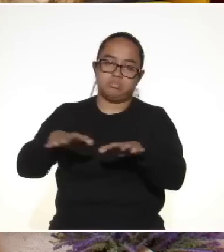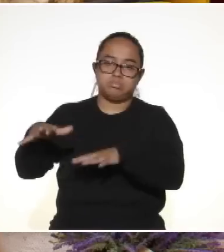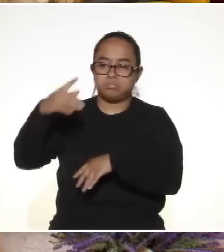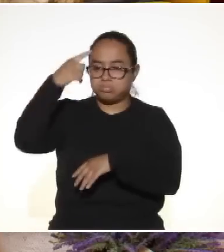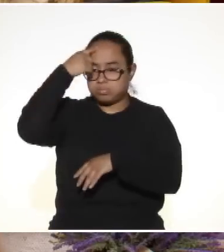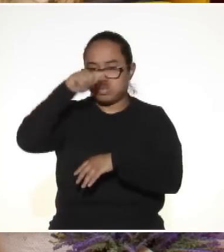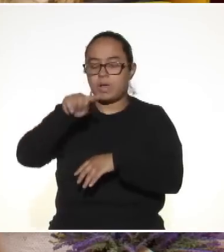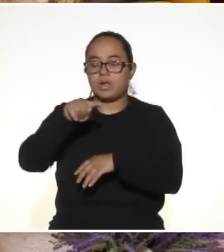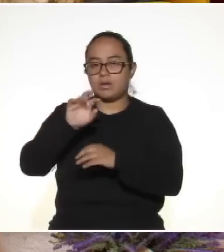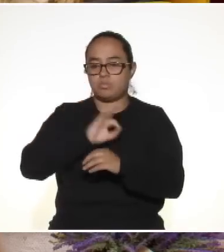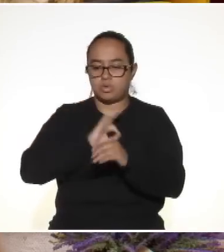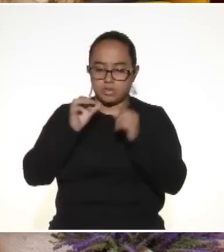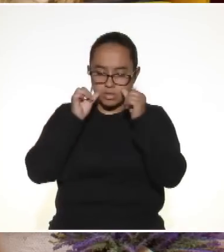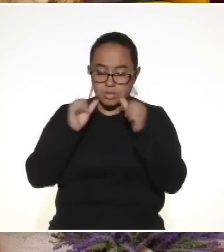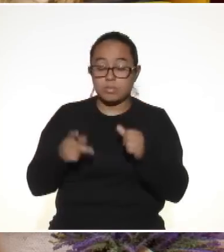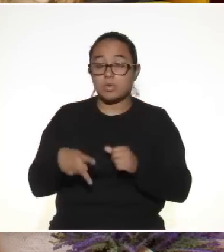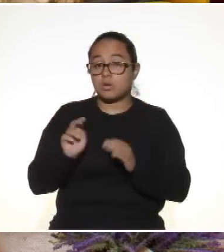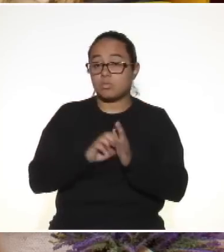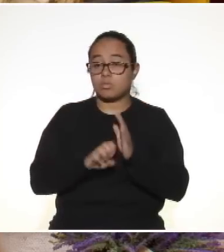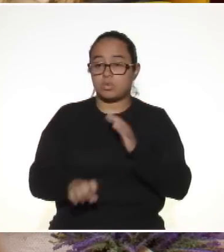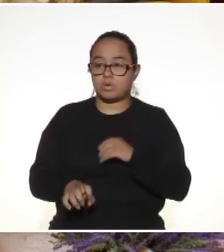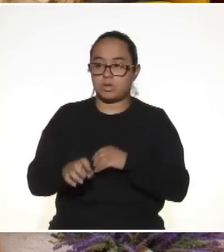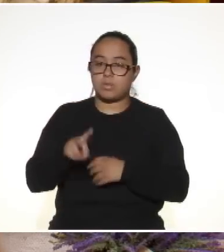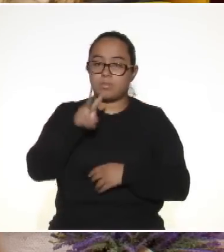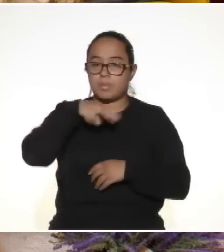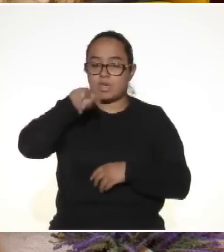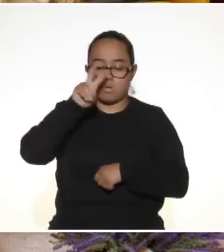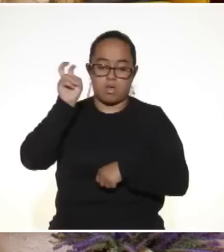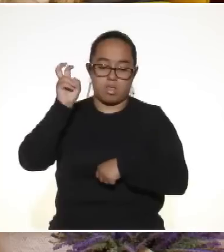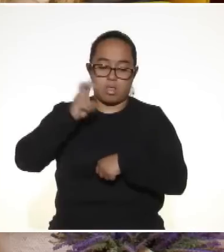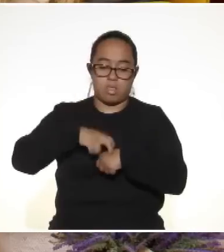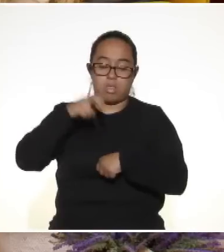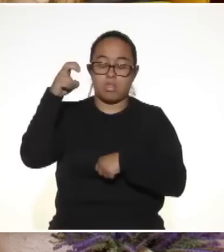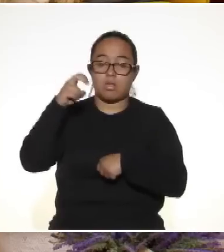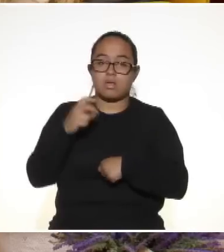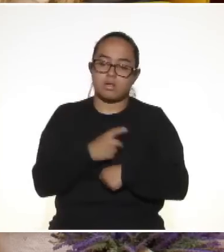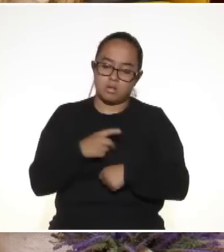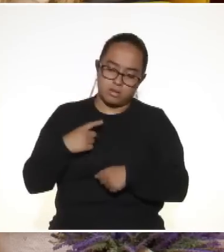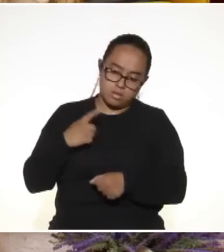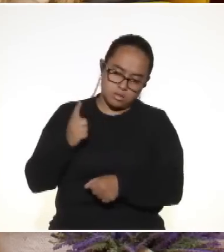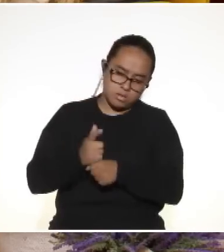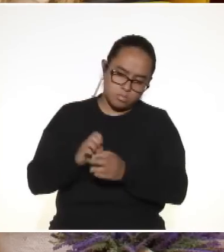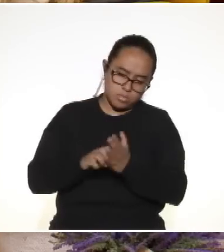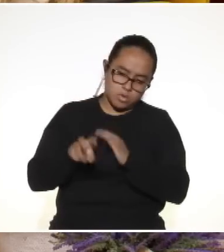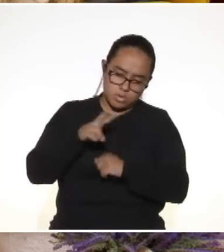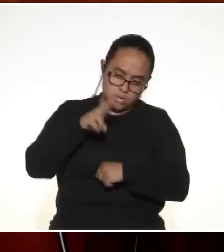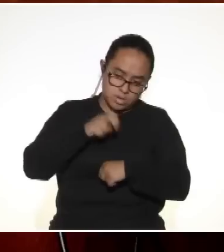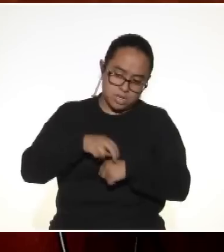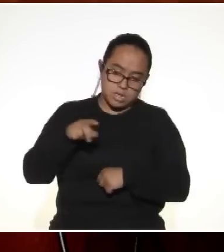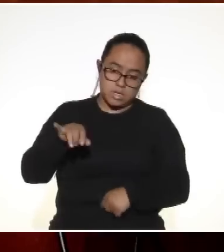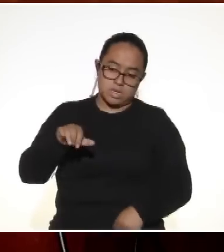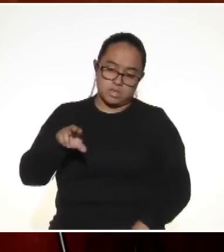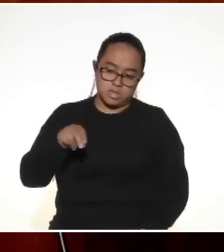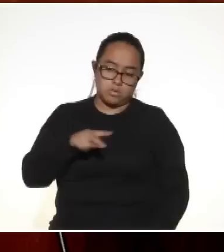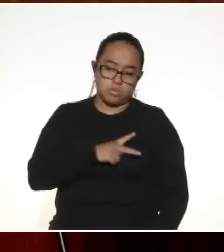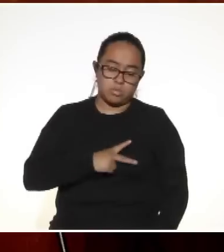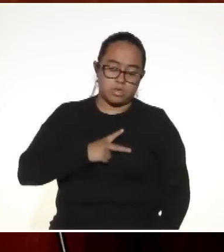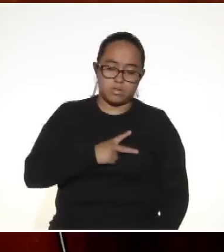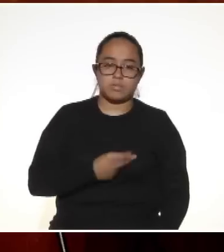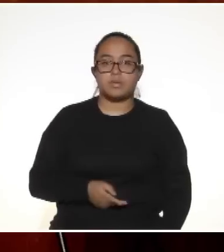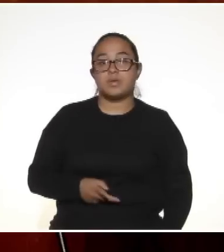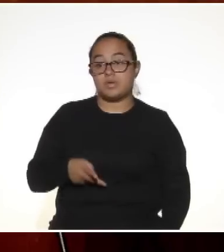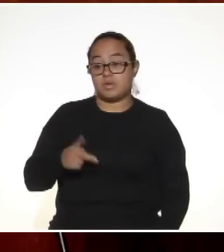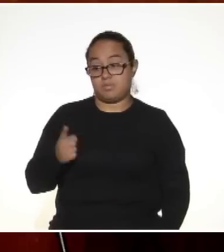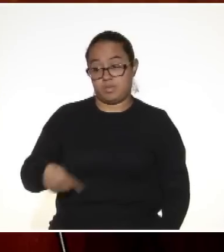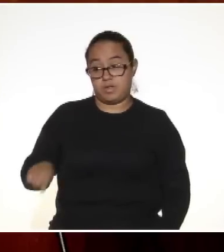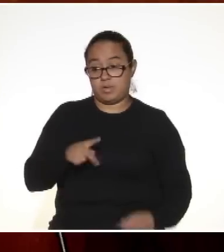de mordeduras, por ejemplo, por víboras, ¿sí? Saber o identificar si es una víbora venenosa o no. Pero eso no